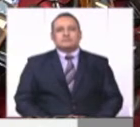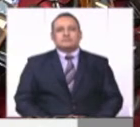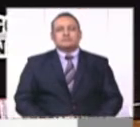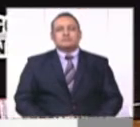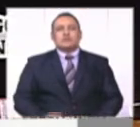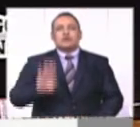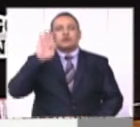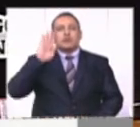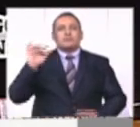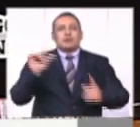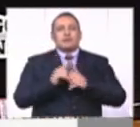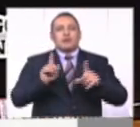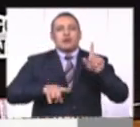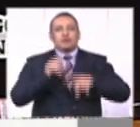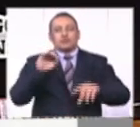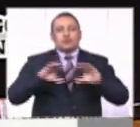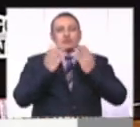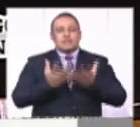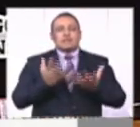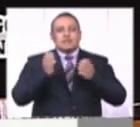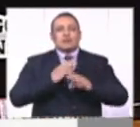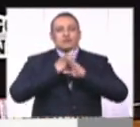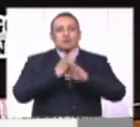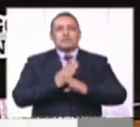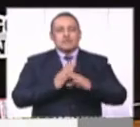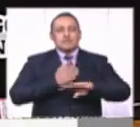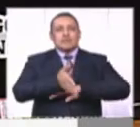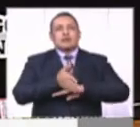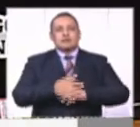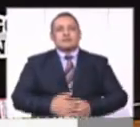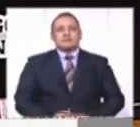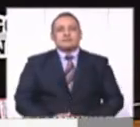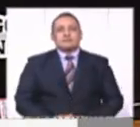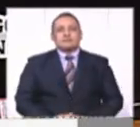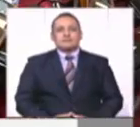Se ofrece la palabra a los congresistas que quieran oponerse a la